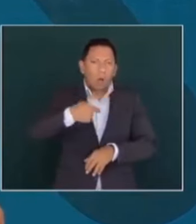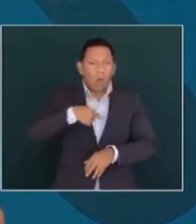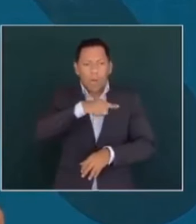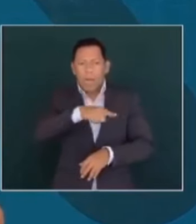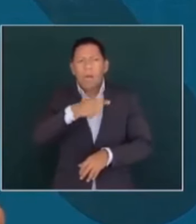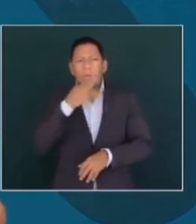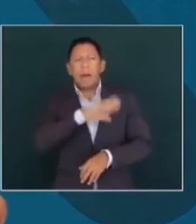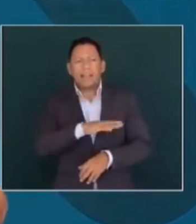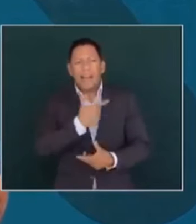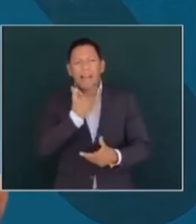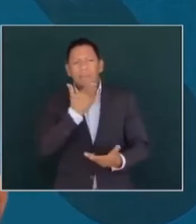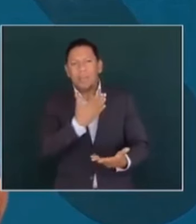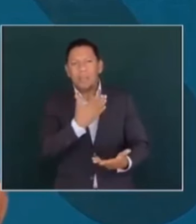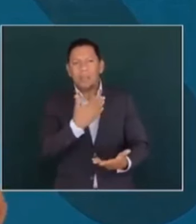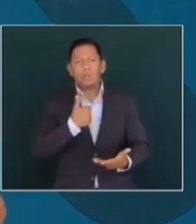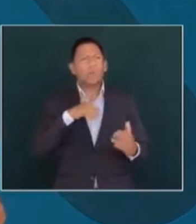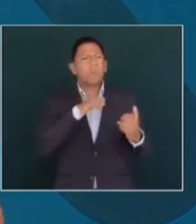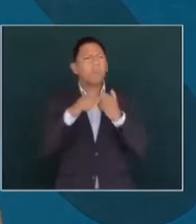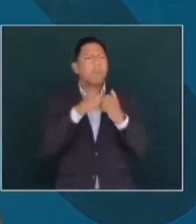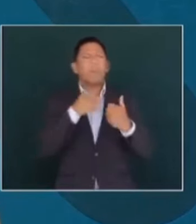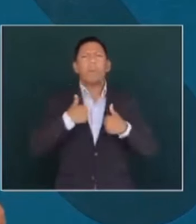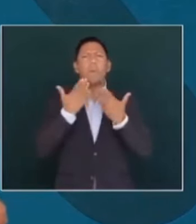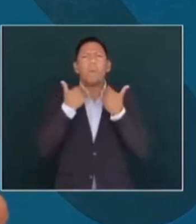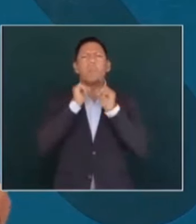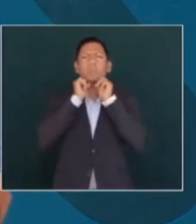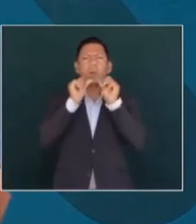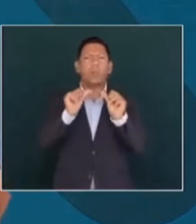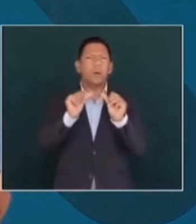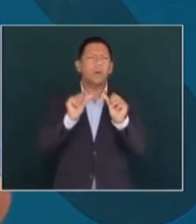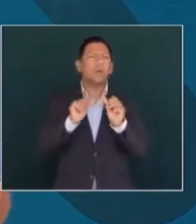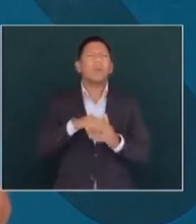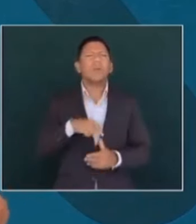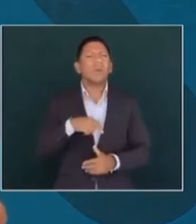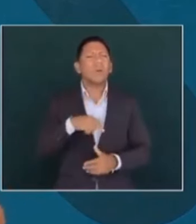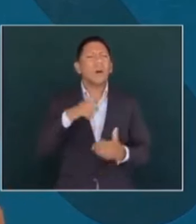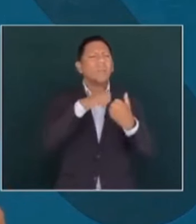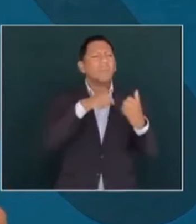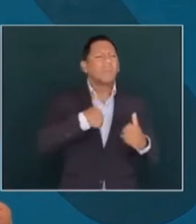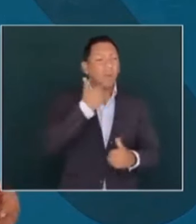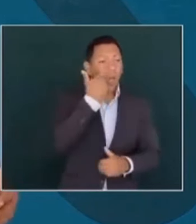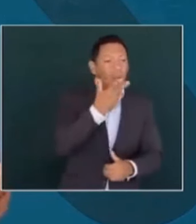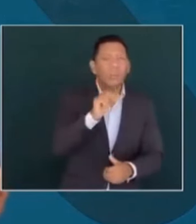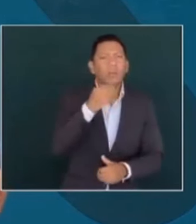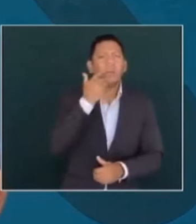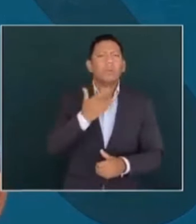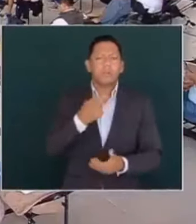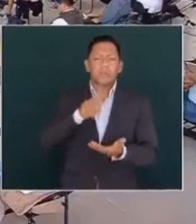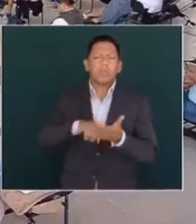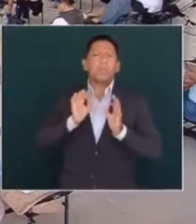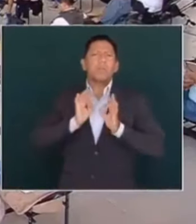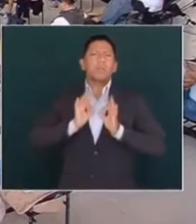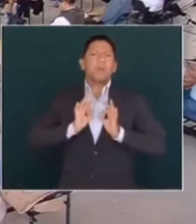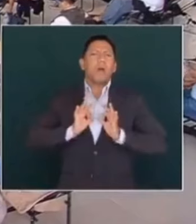Amigos y amigas, vamos a ir a la información muy rápidamente. Ayer en un perfil, según de Anabel